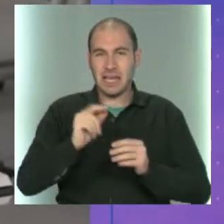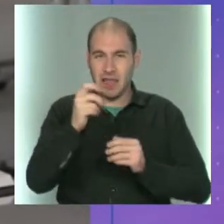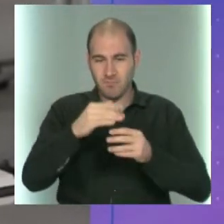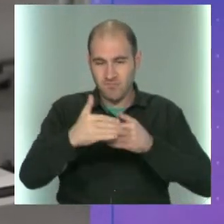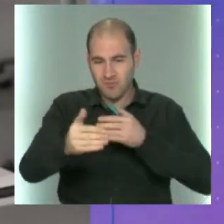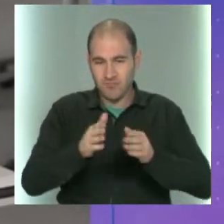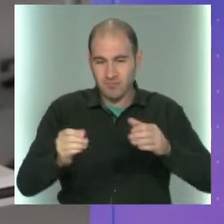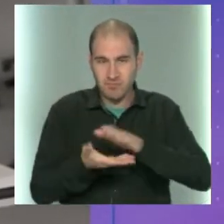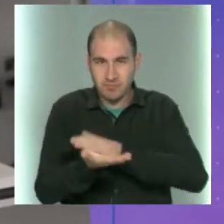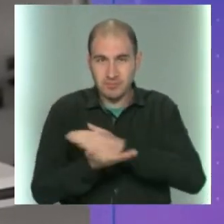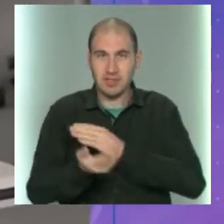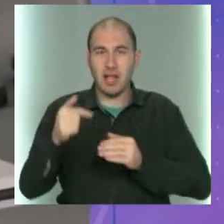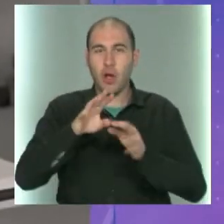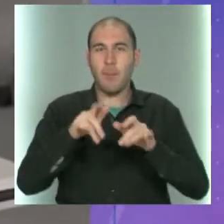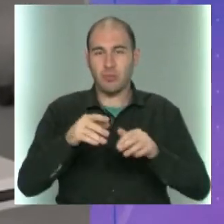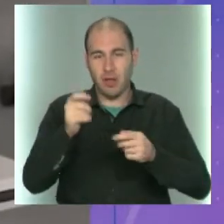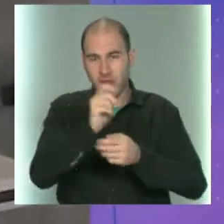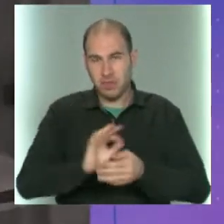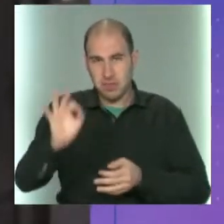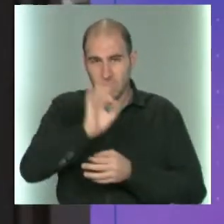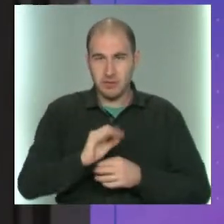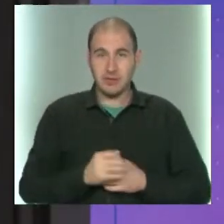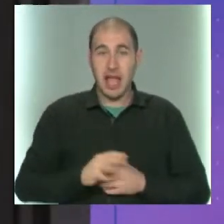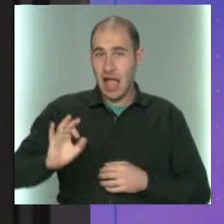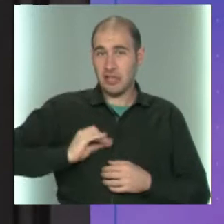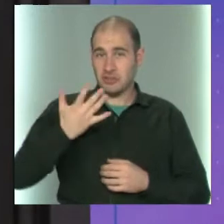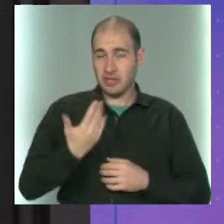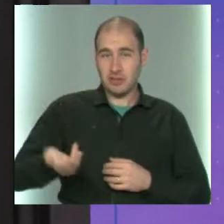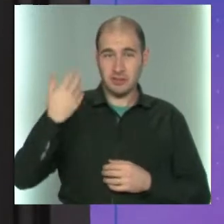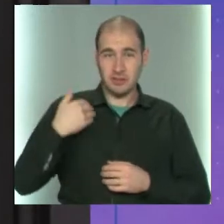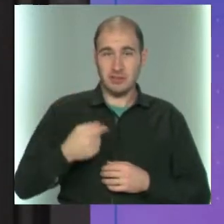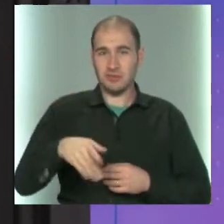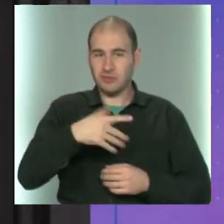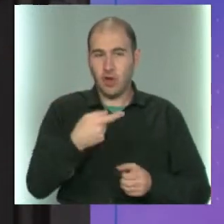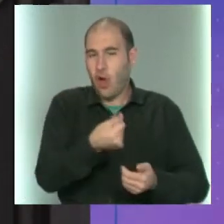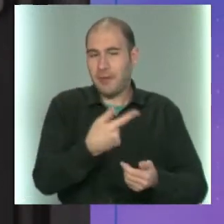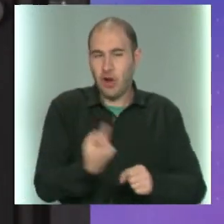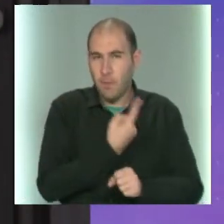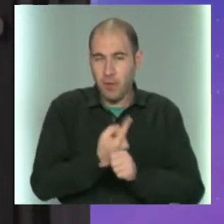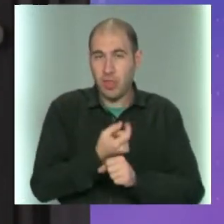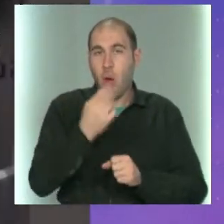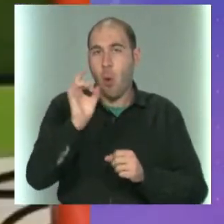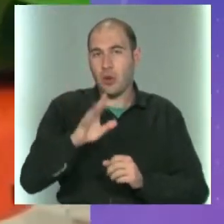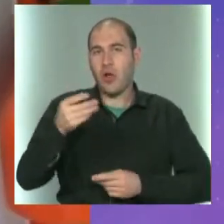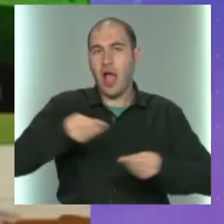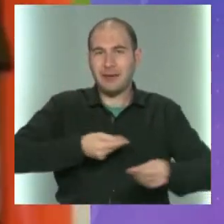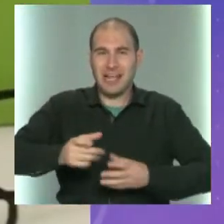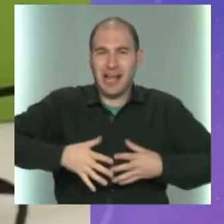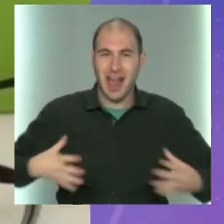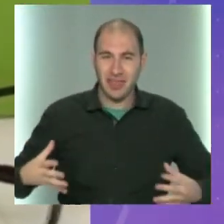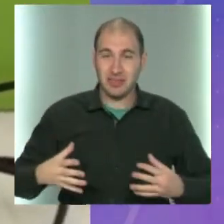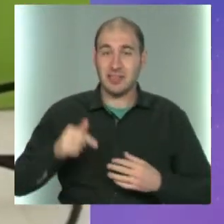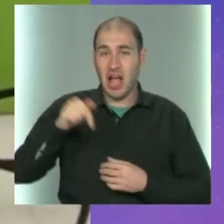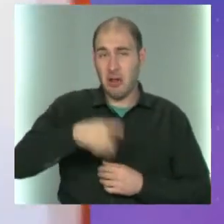volumétricas a partir de un diseño modelado en una computadora. Hace 5 años estaban fuera de nuestro alcance, salvo para las grandes empresas. Hoy en